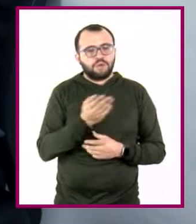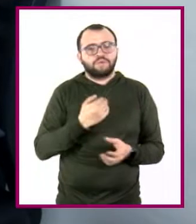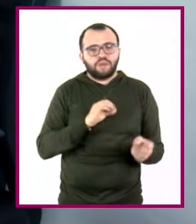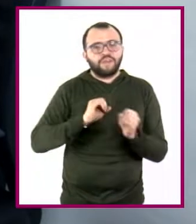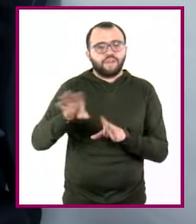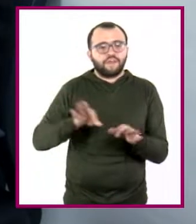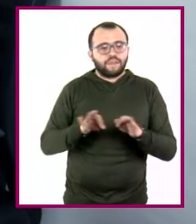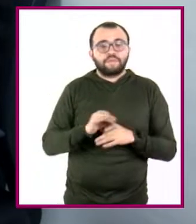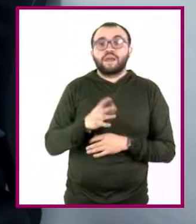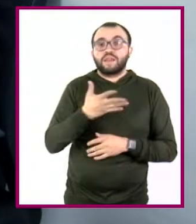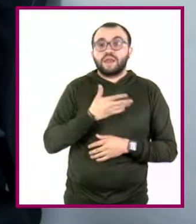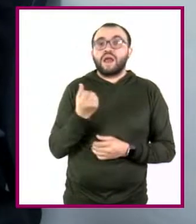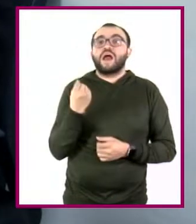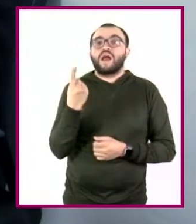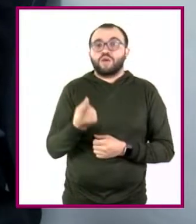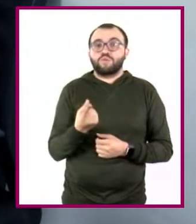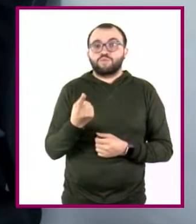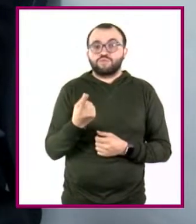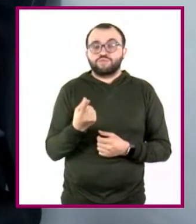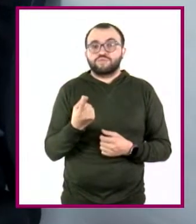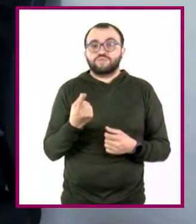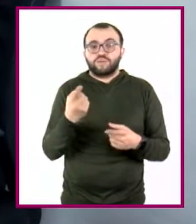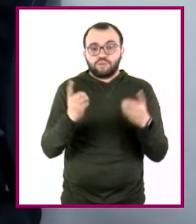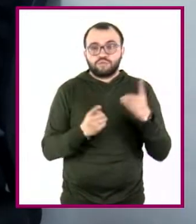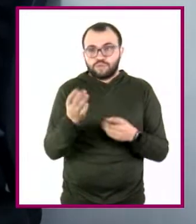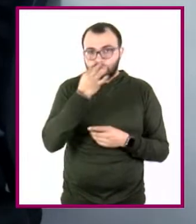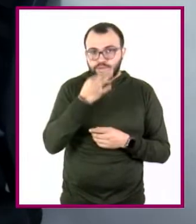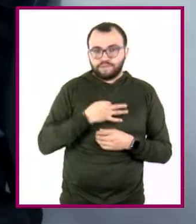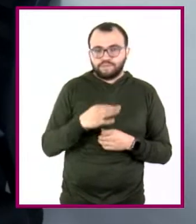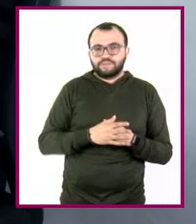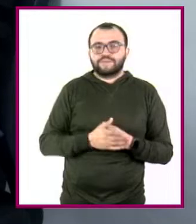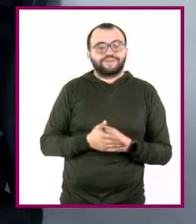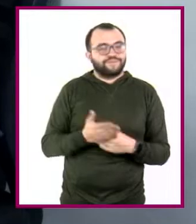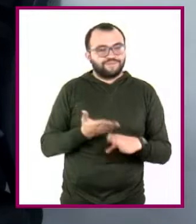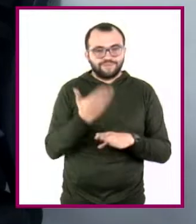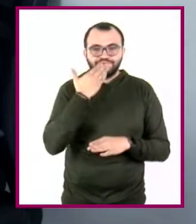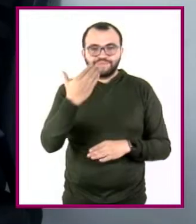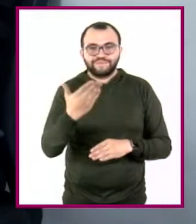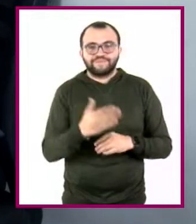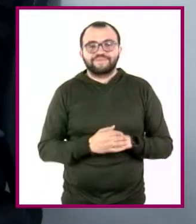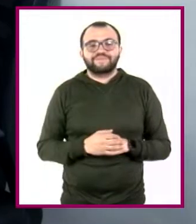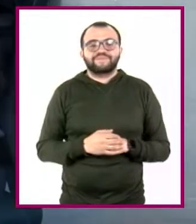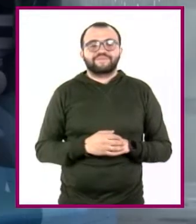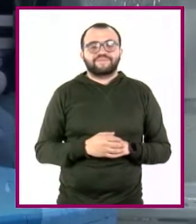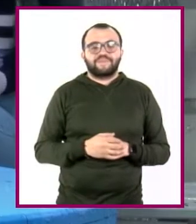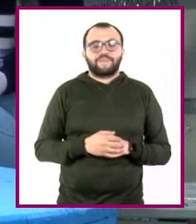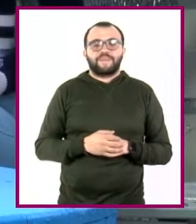trabajar. Si tienen alguna duda, me avisan. ¿Va? Claro. Muy bien.